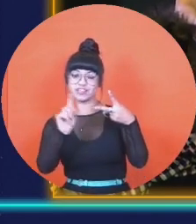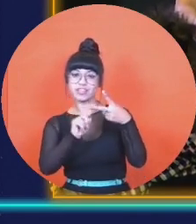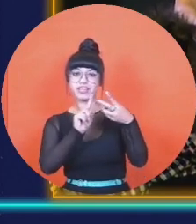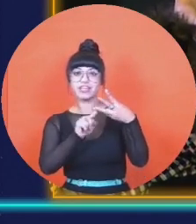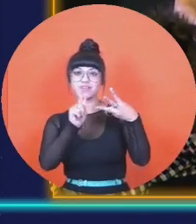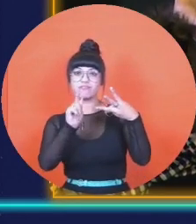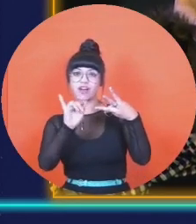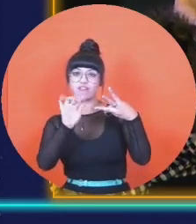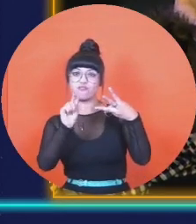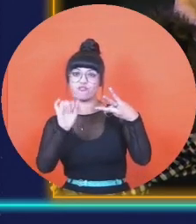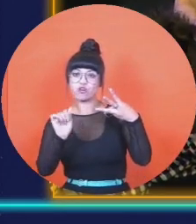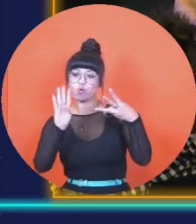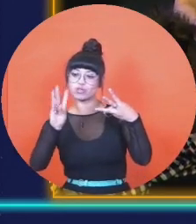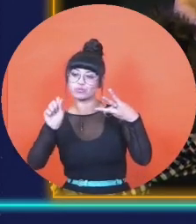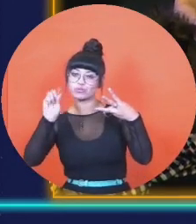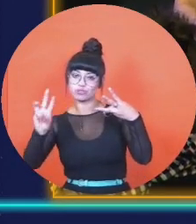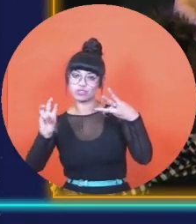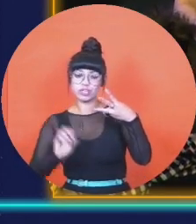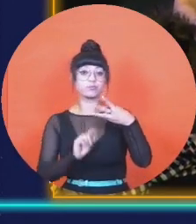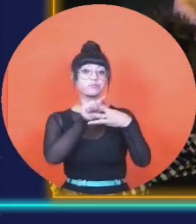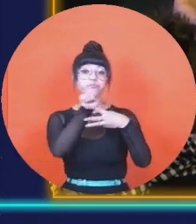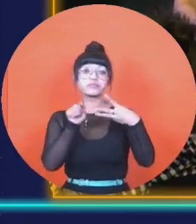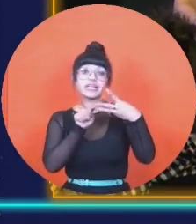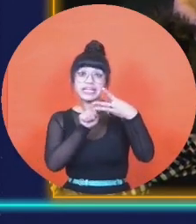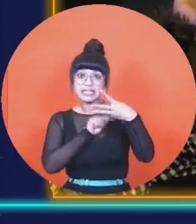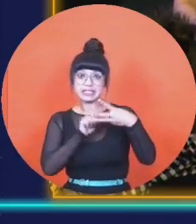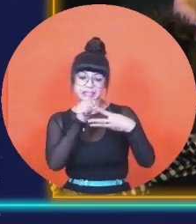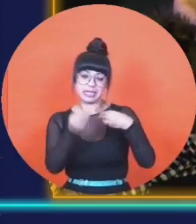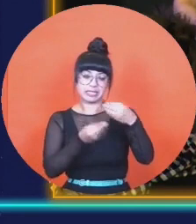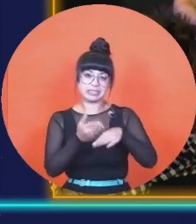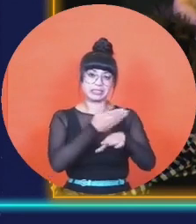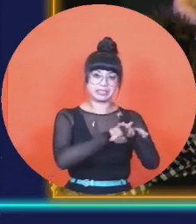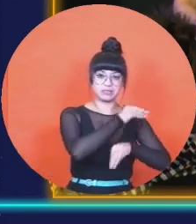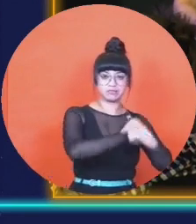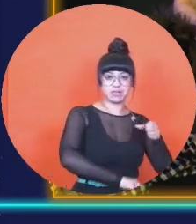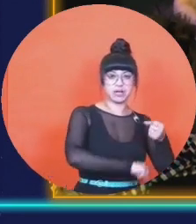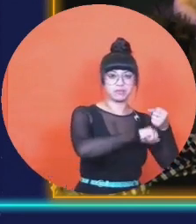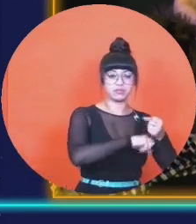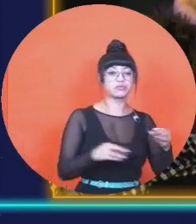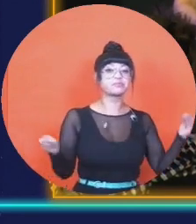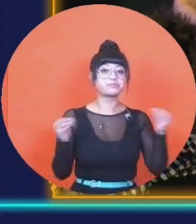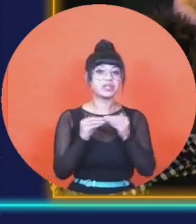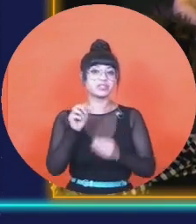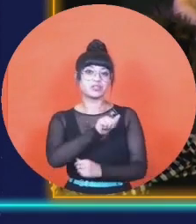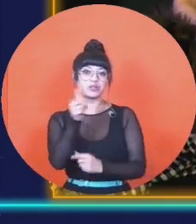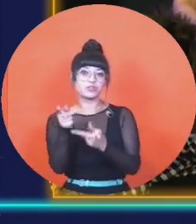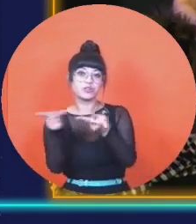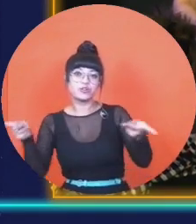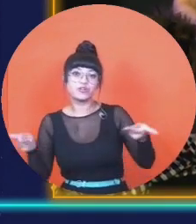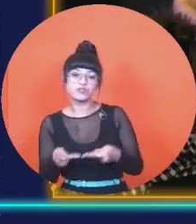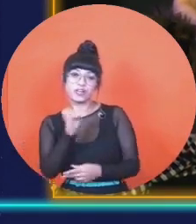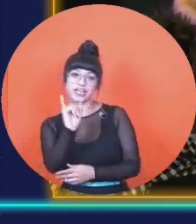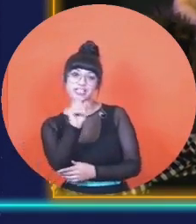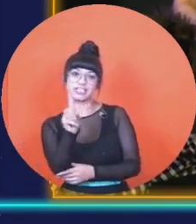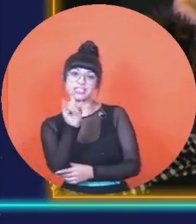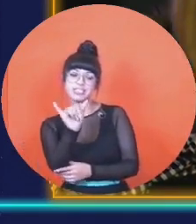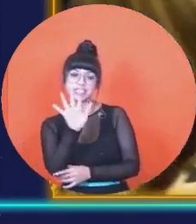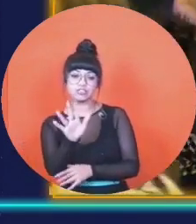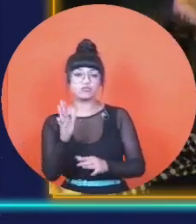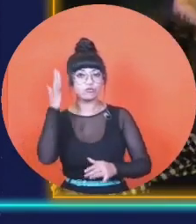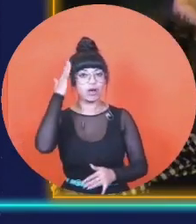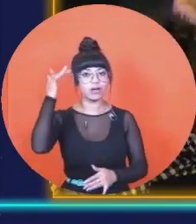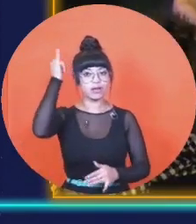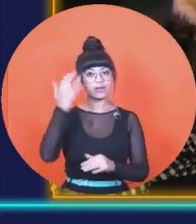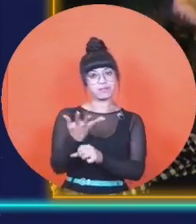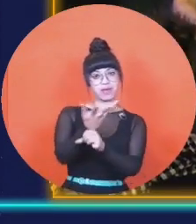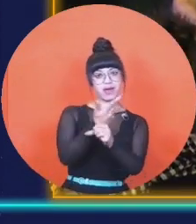4.0. Fue responsable de recrear la cumbre DICE y los premios de la Academia de Artes y